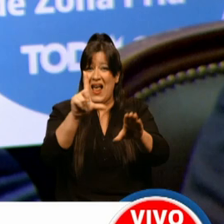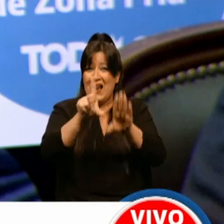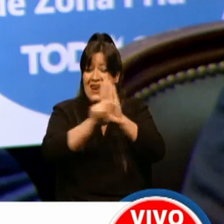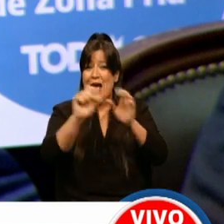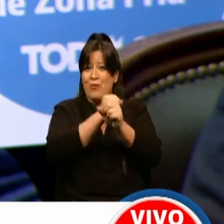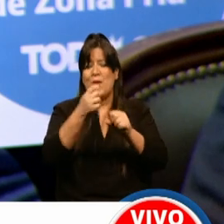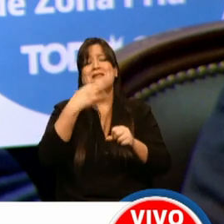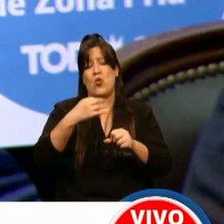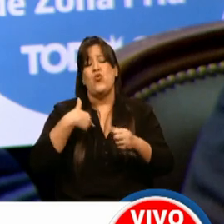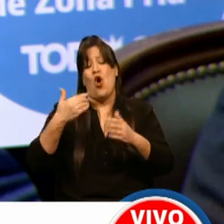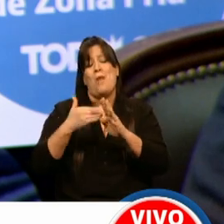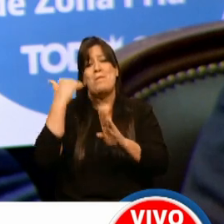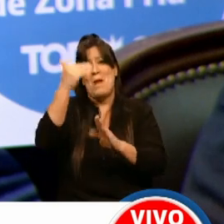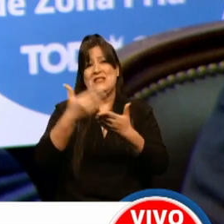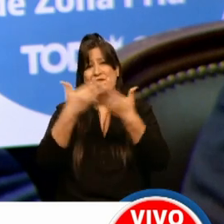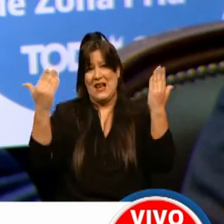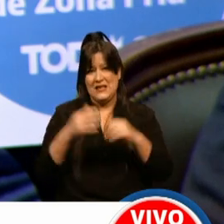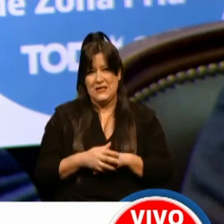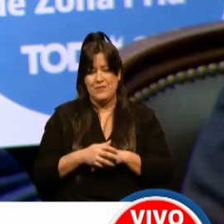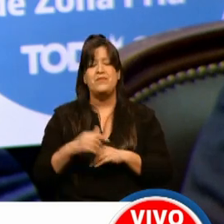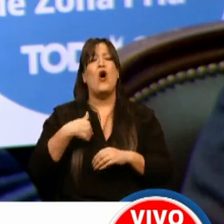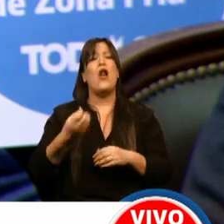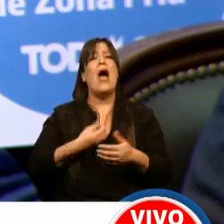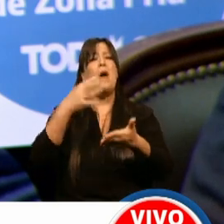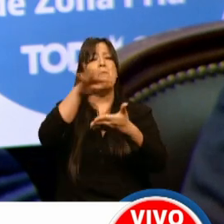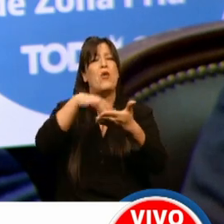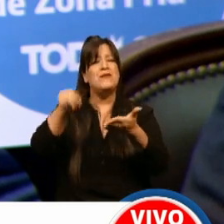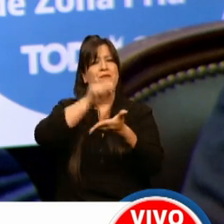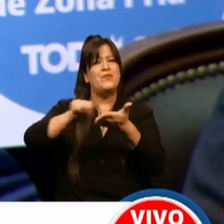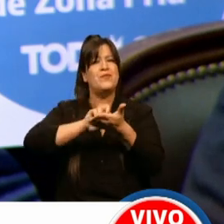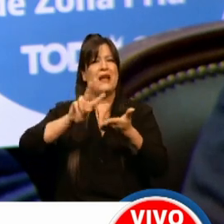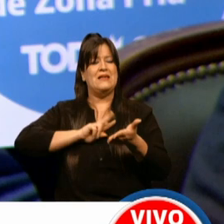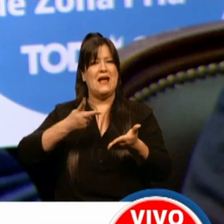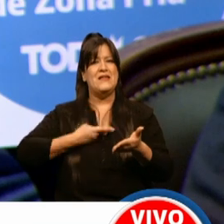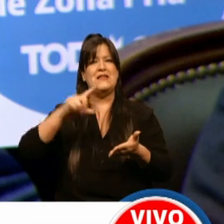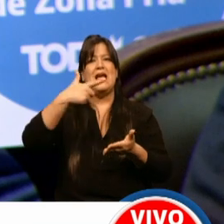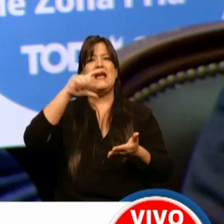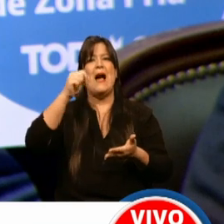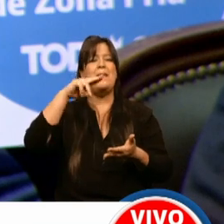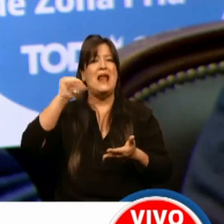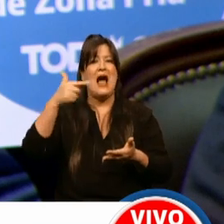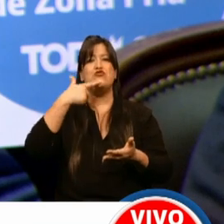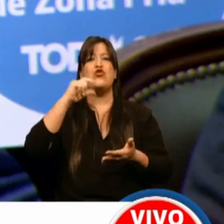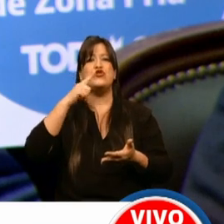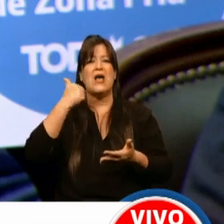y por último voy a leer una parte de una poesía de la escritora travesti camila sosa villada